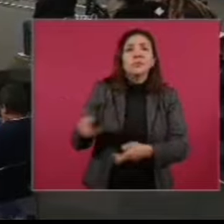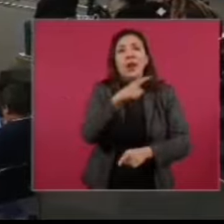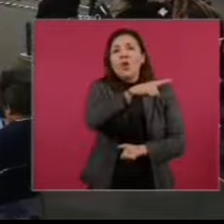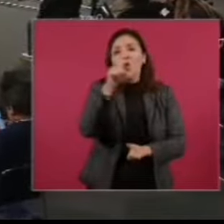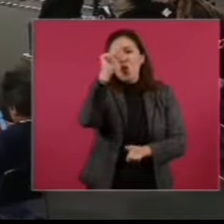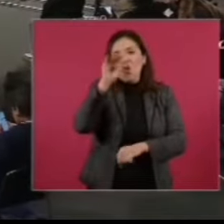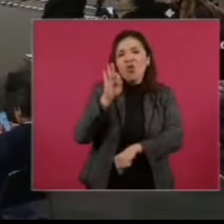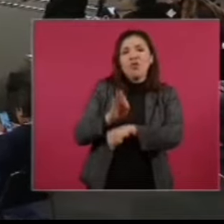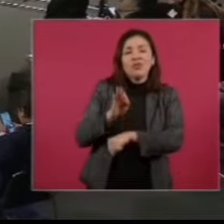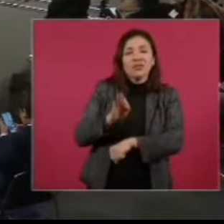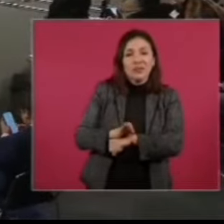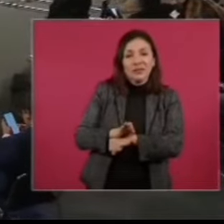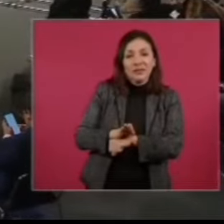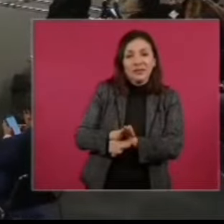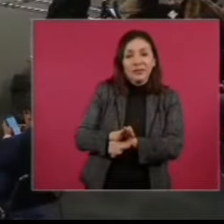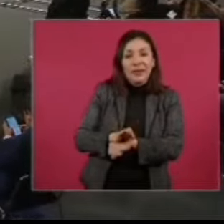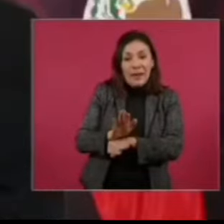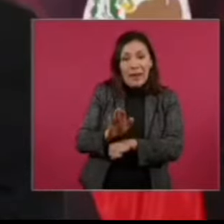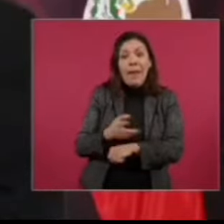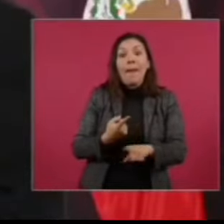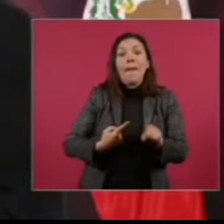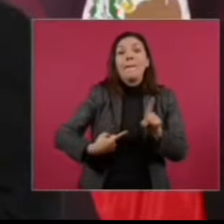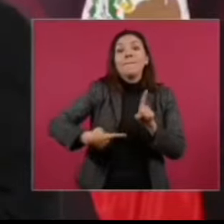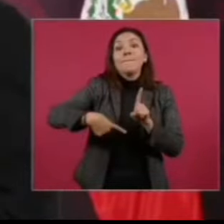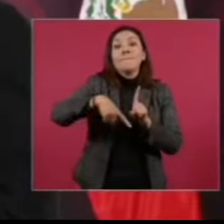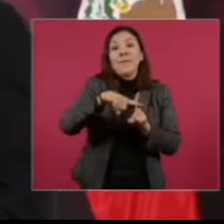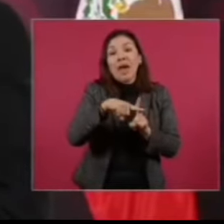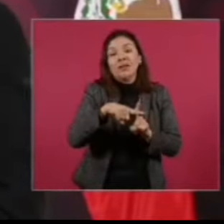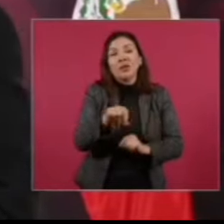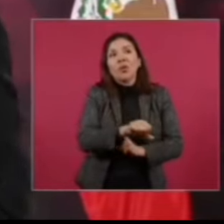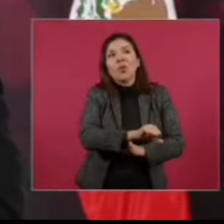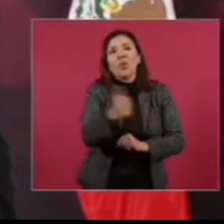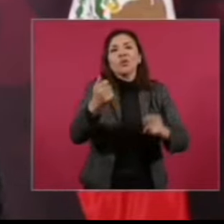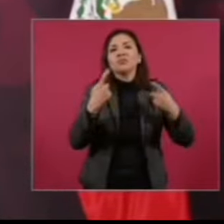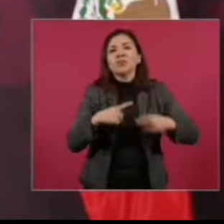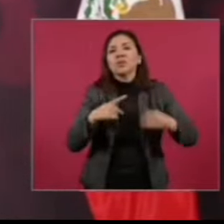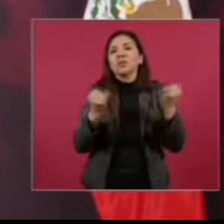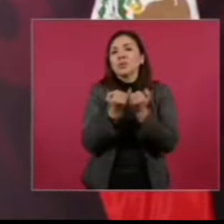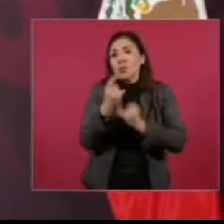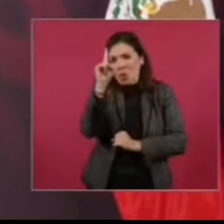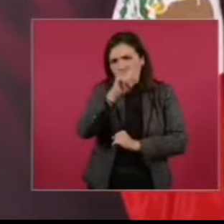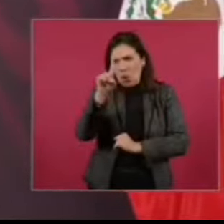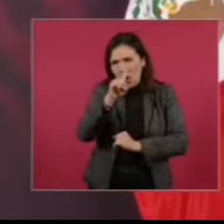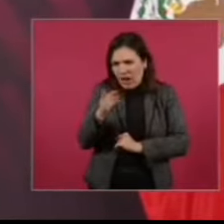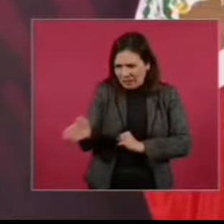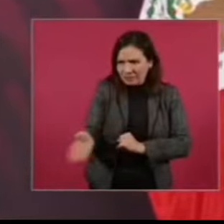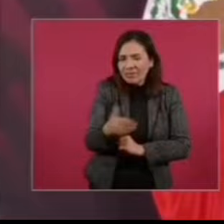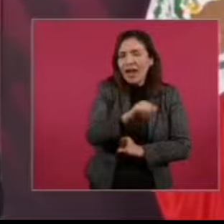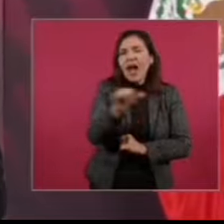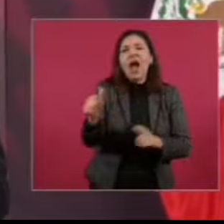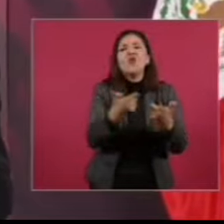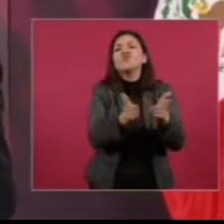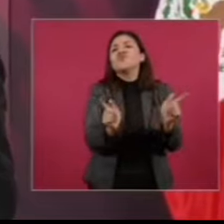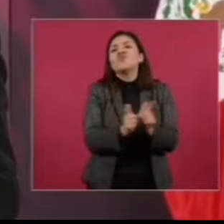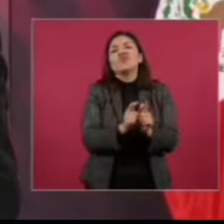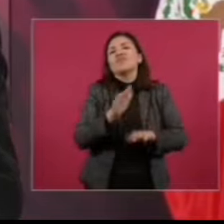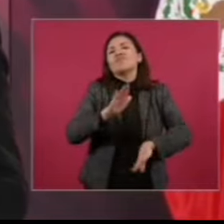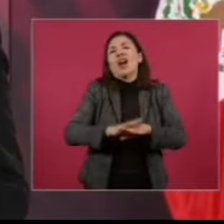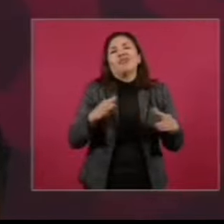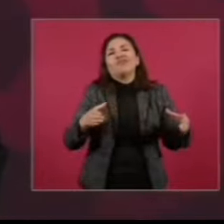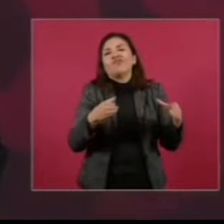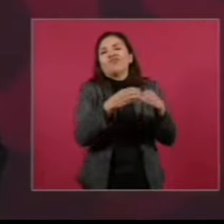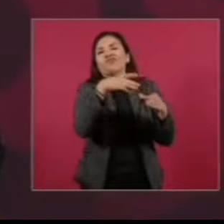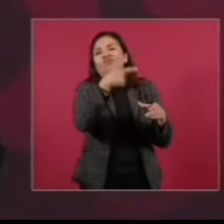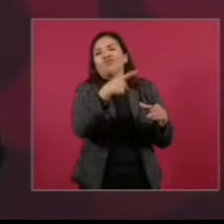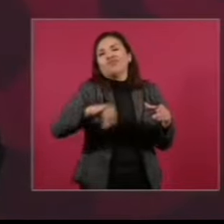Más, pues otros recomendados de grupos de intereses creados.